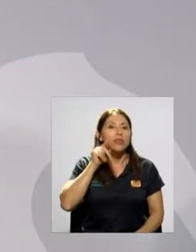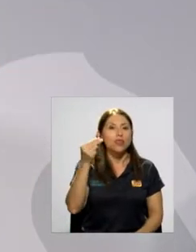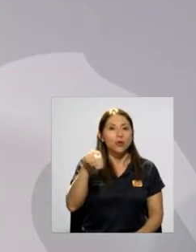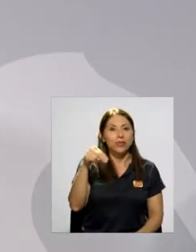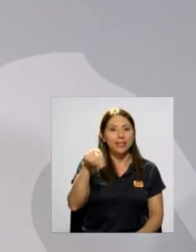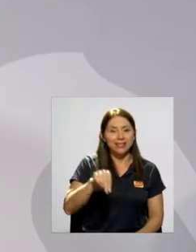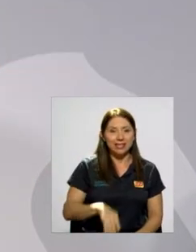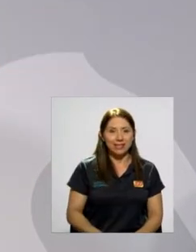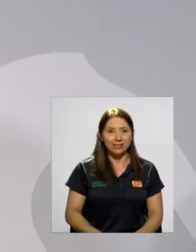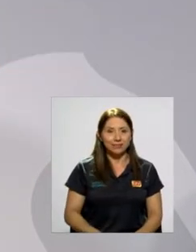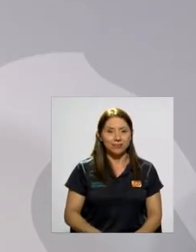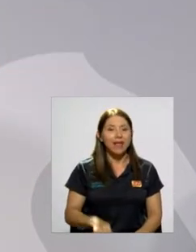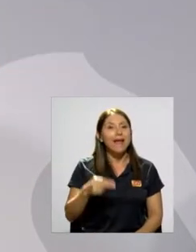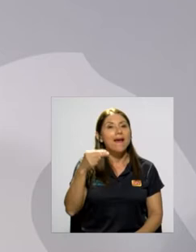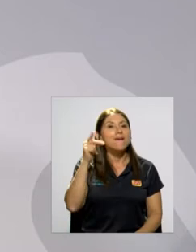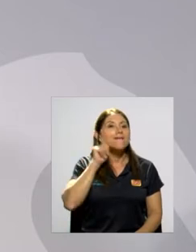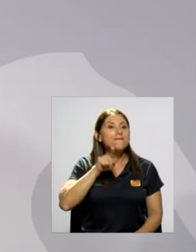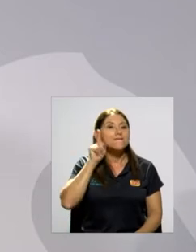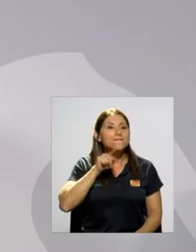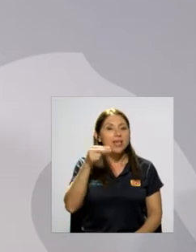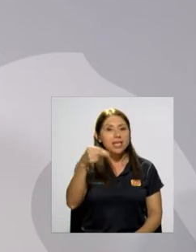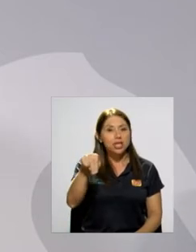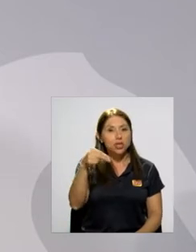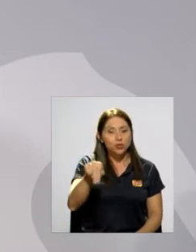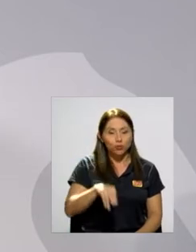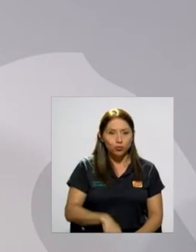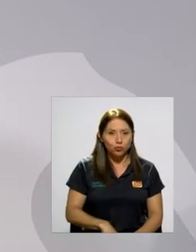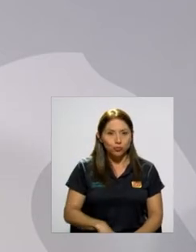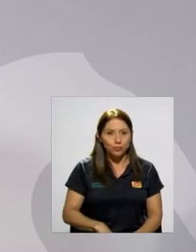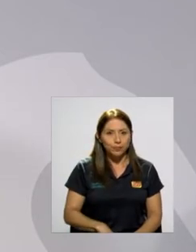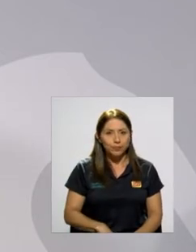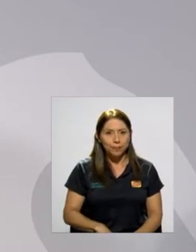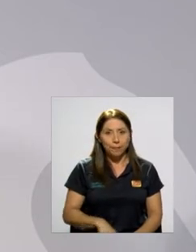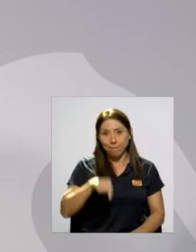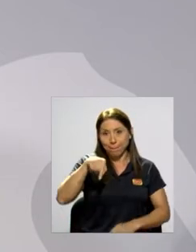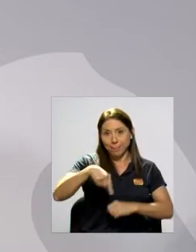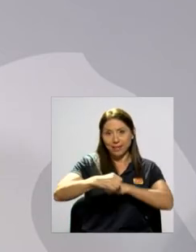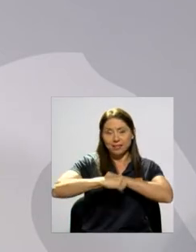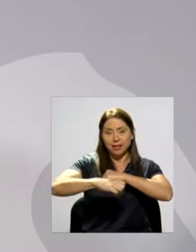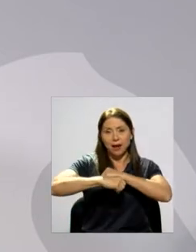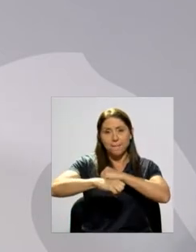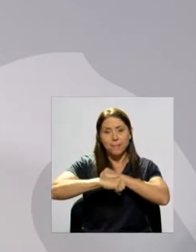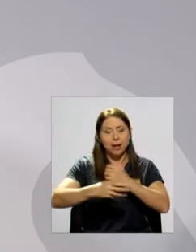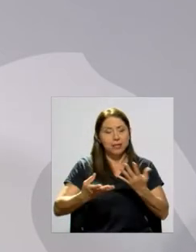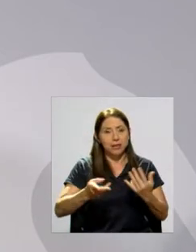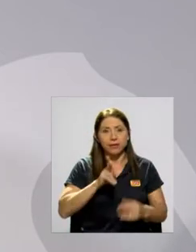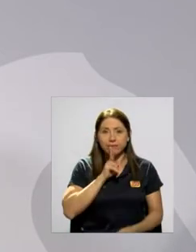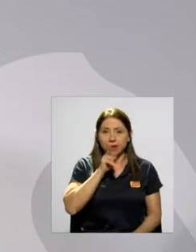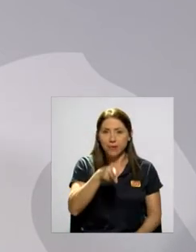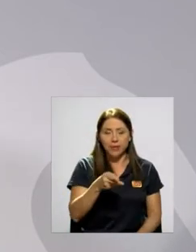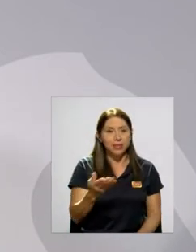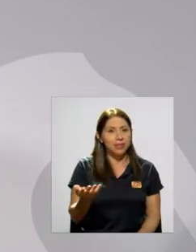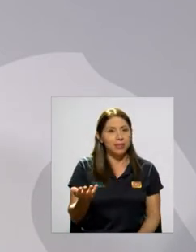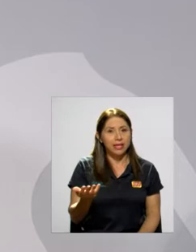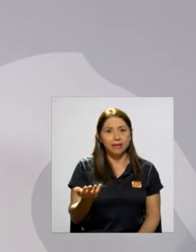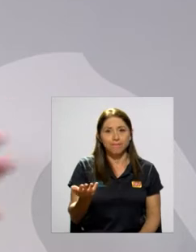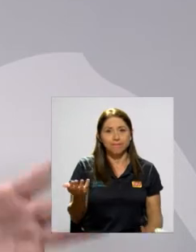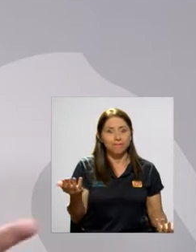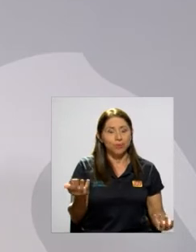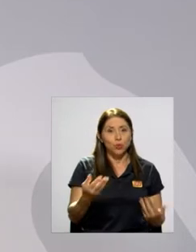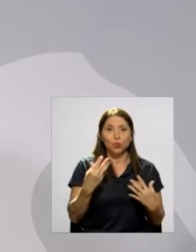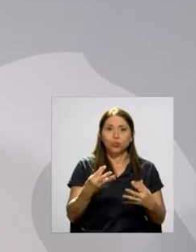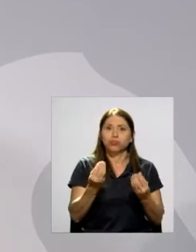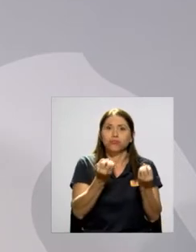inglés, y que en esta campaña pues ha sido realmente